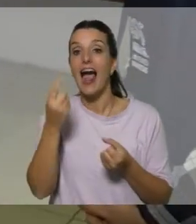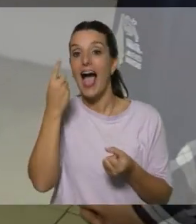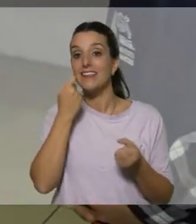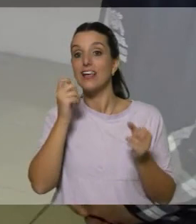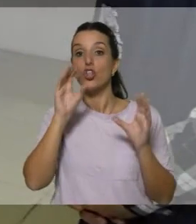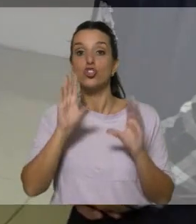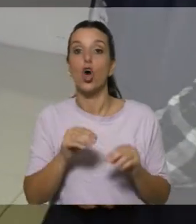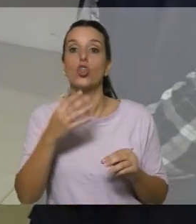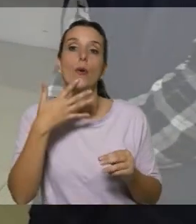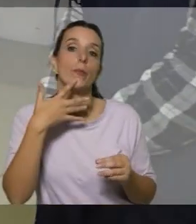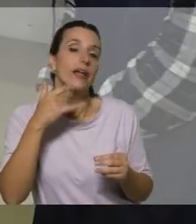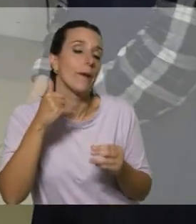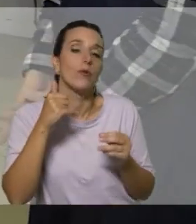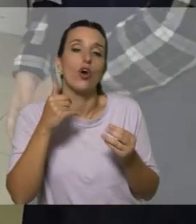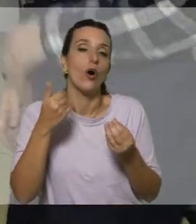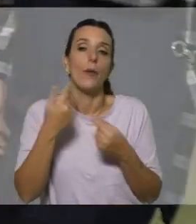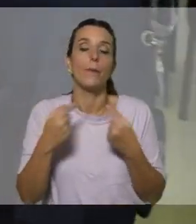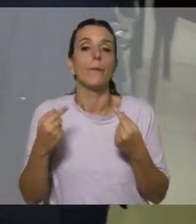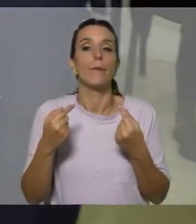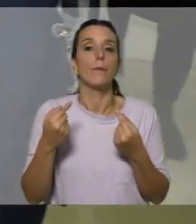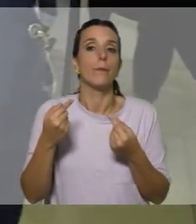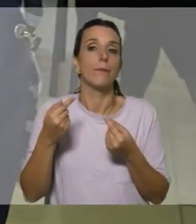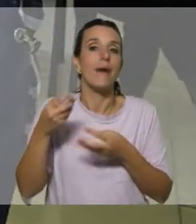lo que es expresos, latear y toda esa parte como más visual.